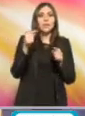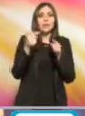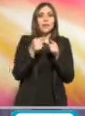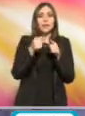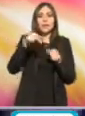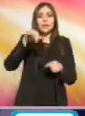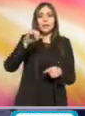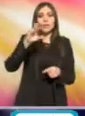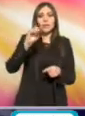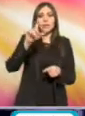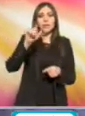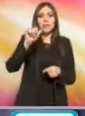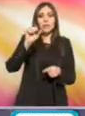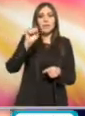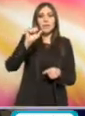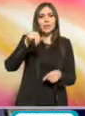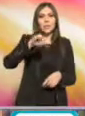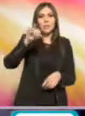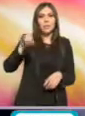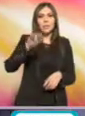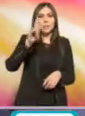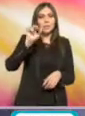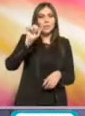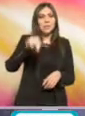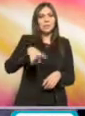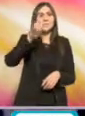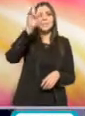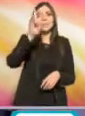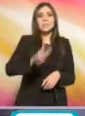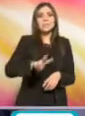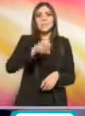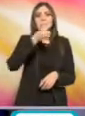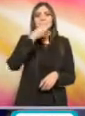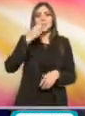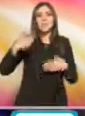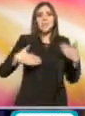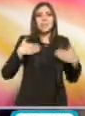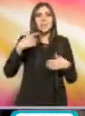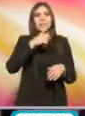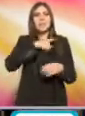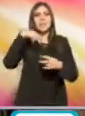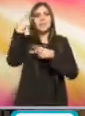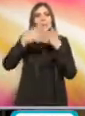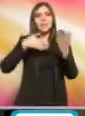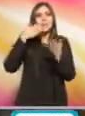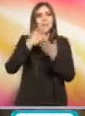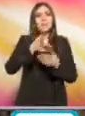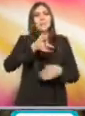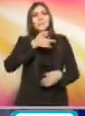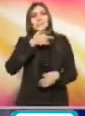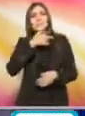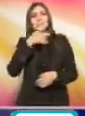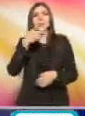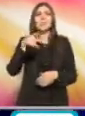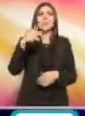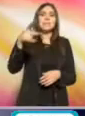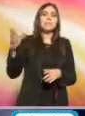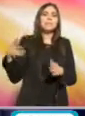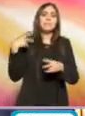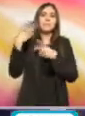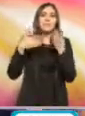San exacto, Juan. Nicolás San ¿sí? Juan. Está muy, muy divertida. Lleven a sus papás, lleven a sus hijos. Sí, no se lo pierdan.